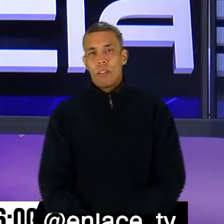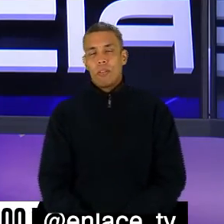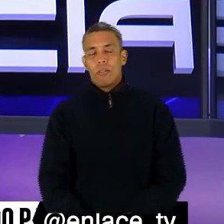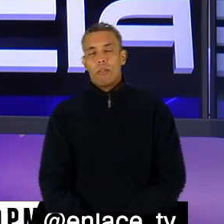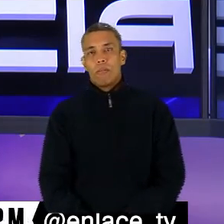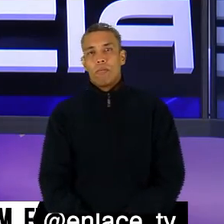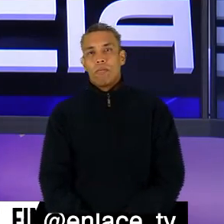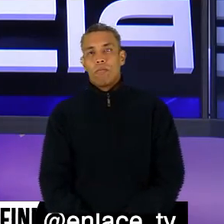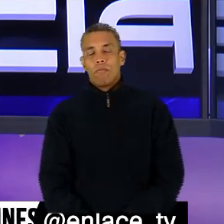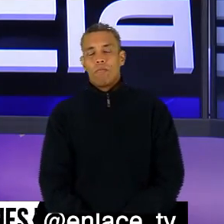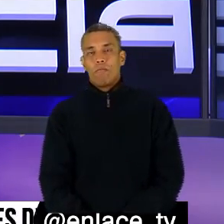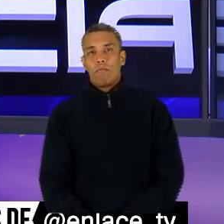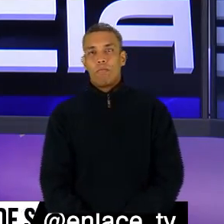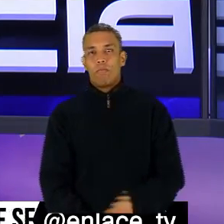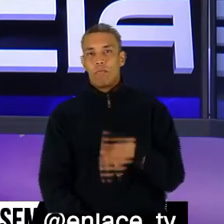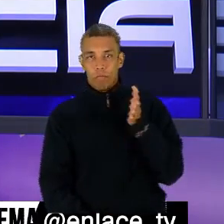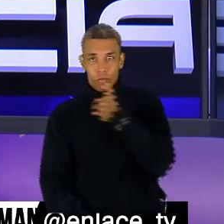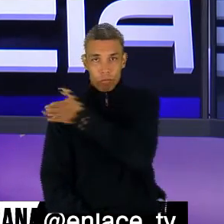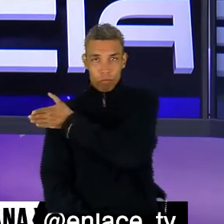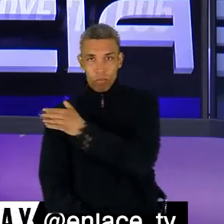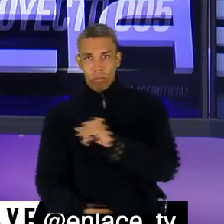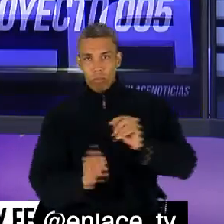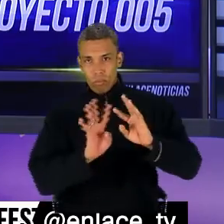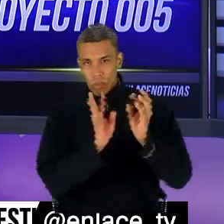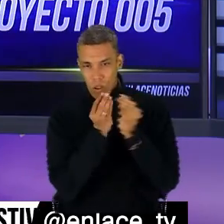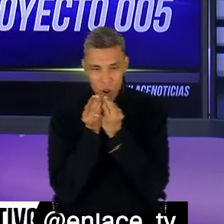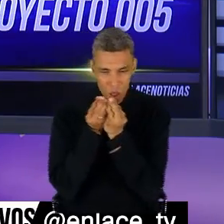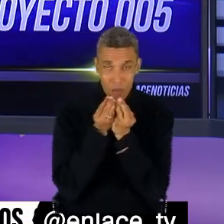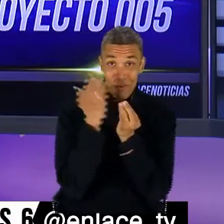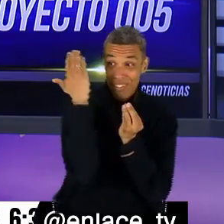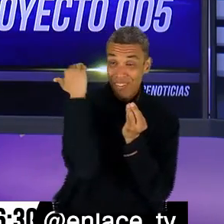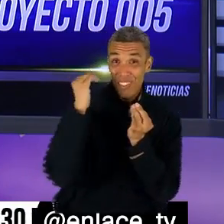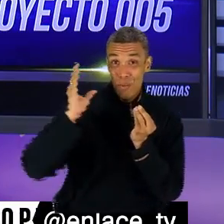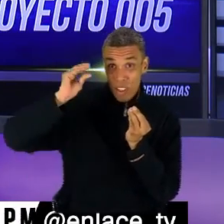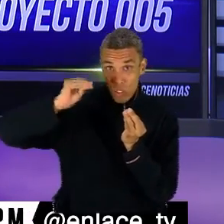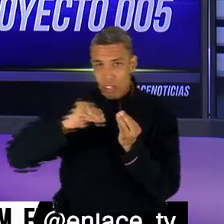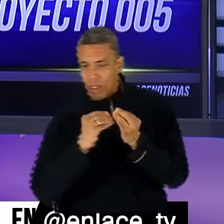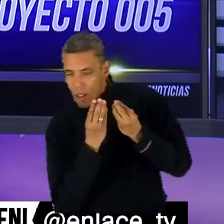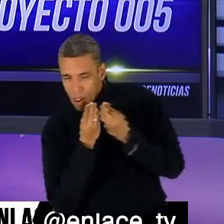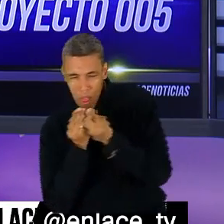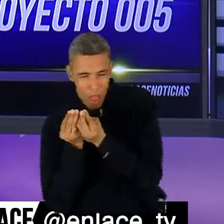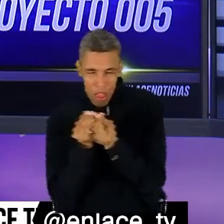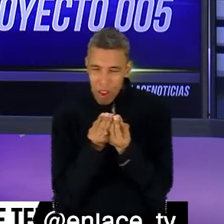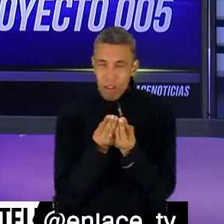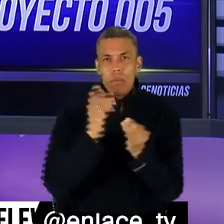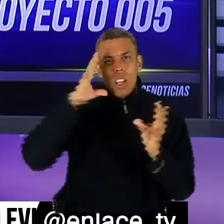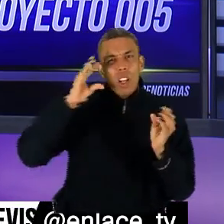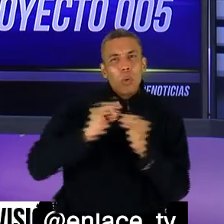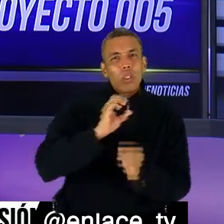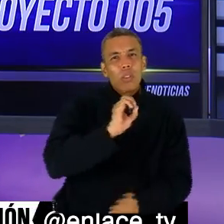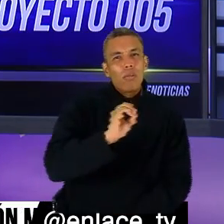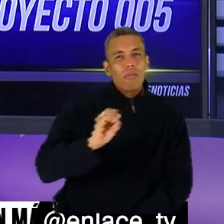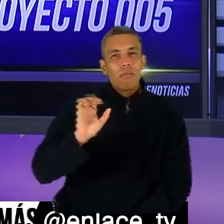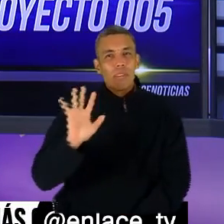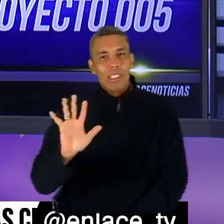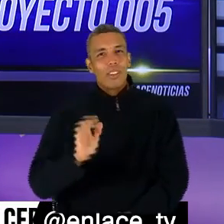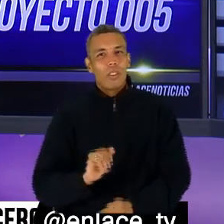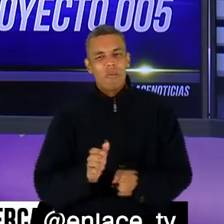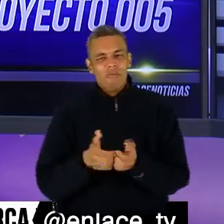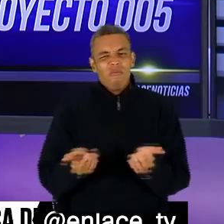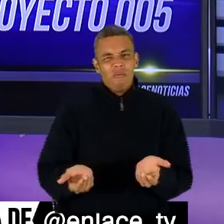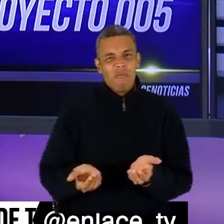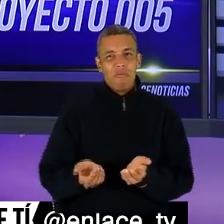En otras noticias, el Consejo Municipal sesionó anoche para tramitar proyecto de acuerdo 005 que dio el nombre del fallecido periodista